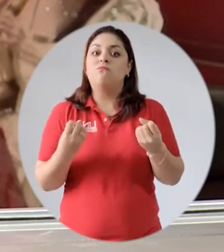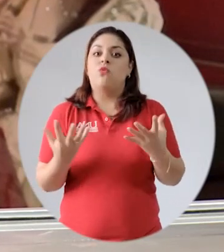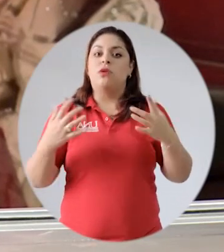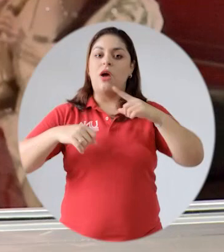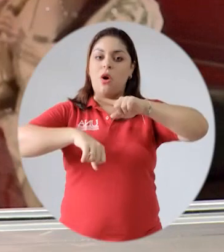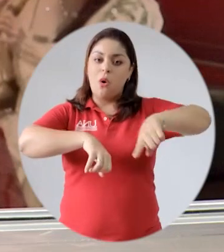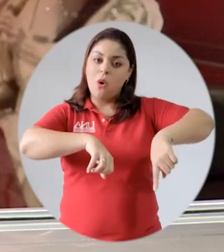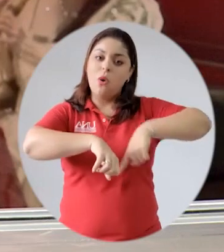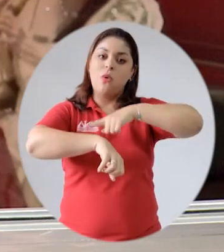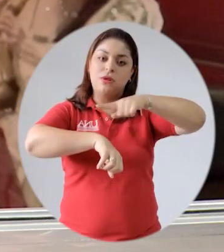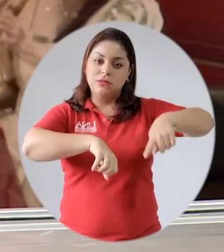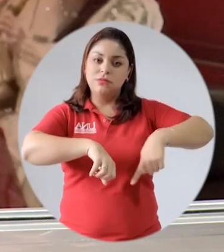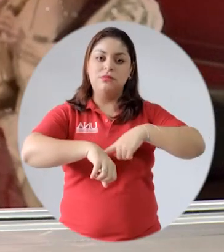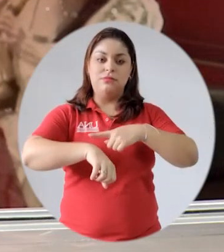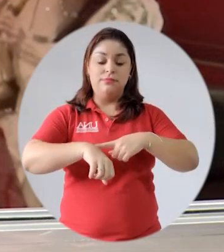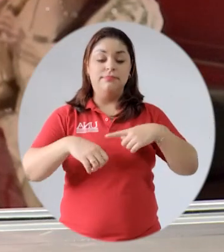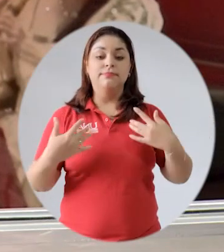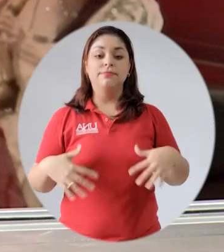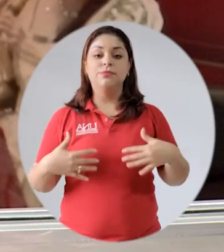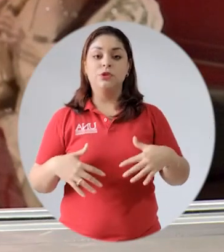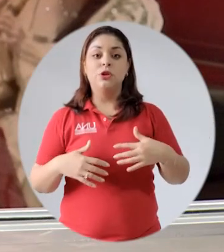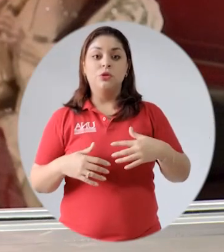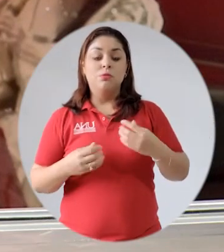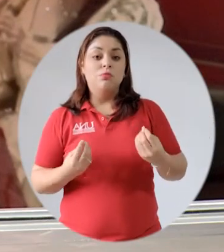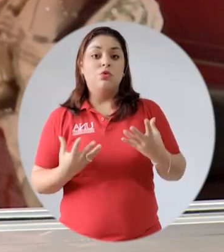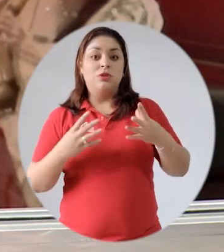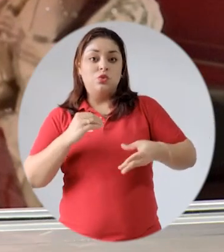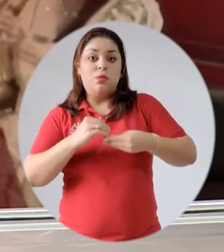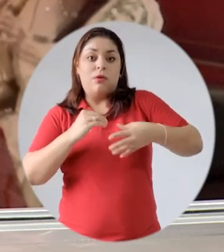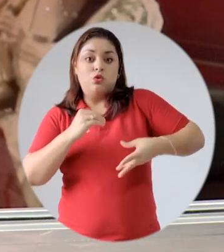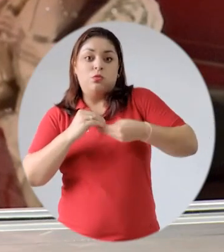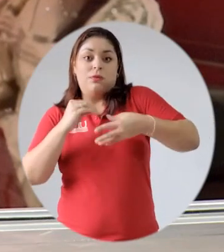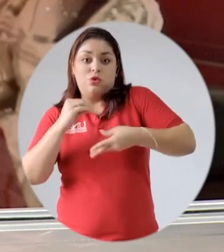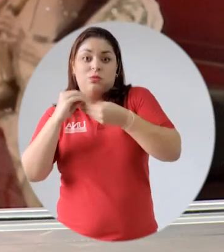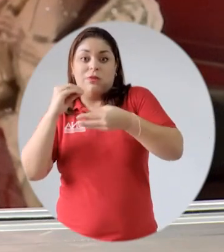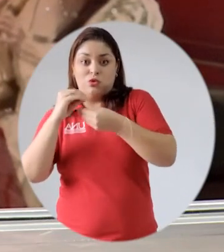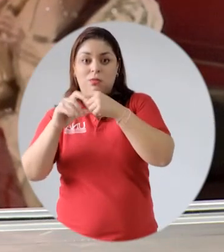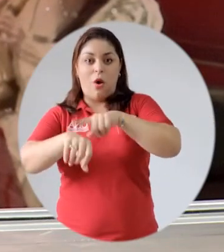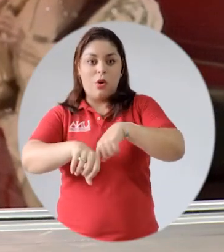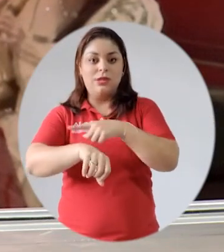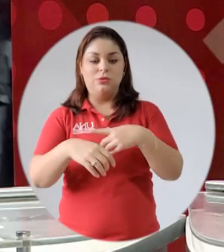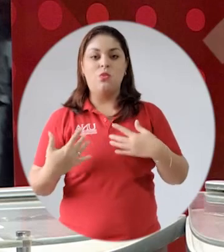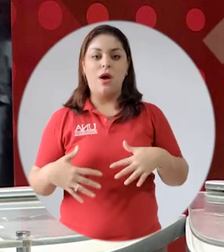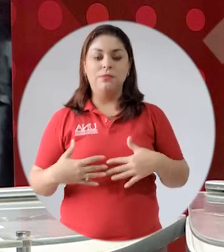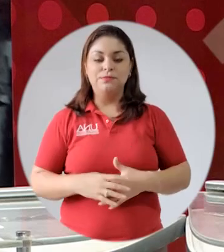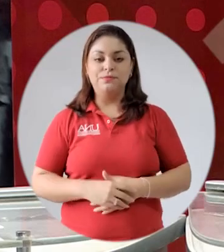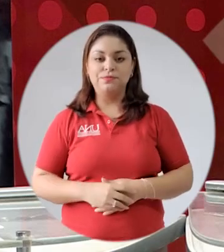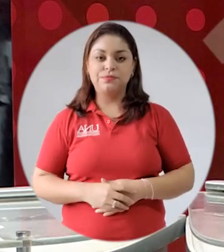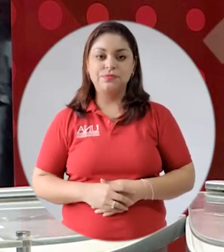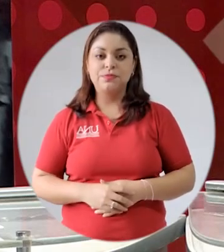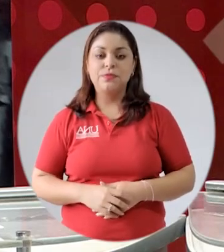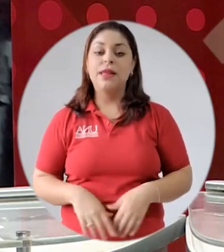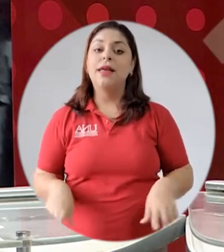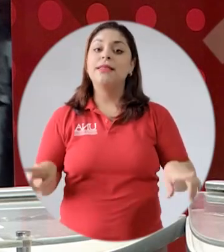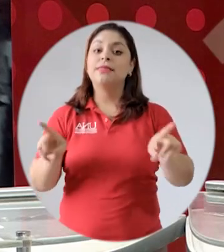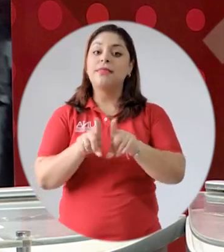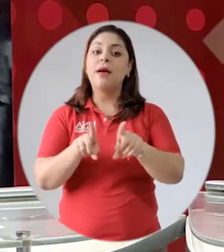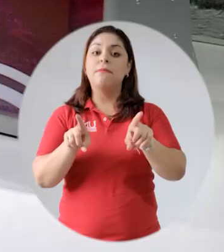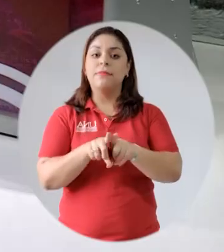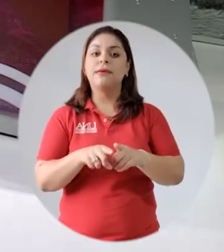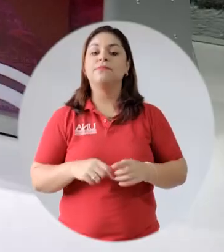diferencias de género que hay en el uso del tiempo. Sí, es claramente marcado, ¿verdad? O sea, en el uso del tiempo, incluso si hay personas